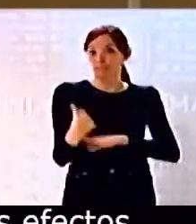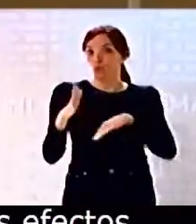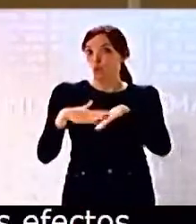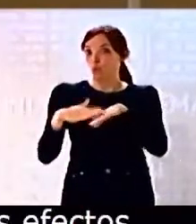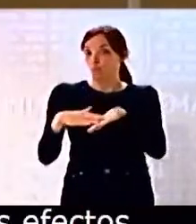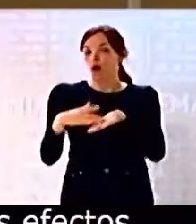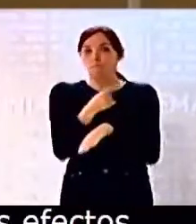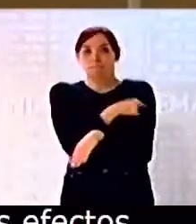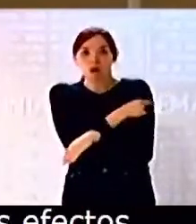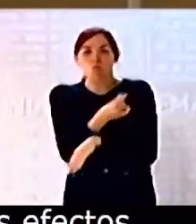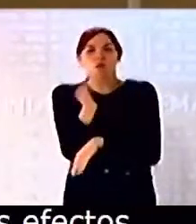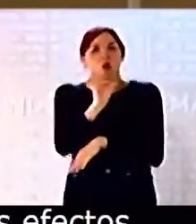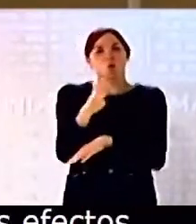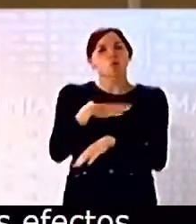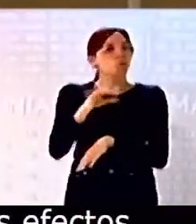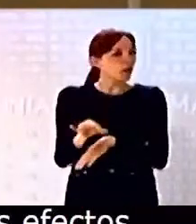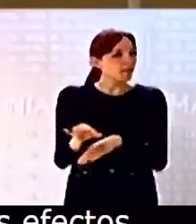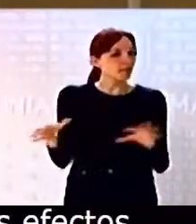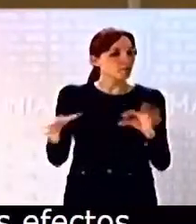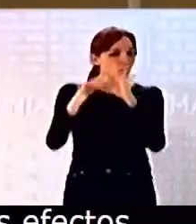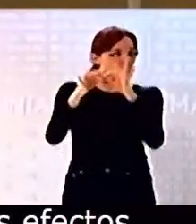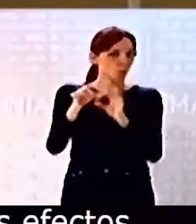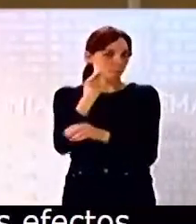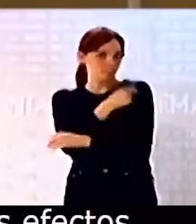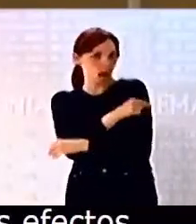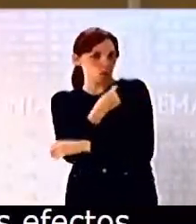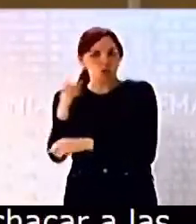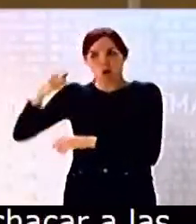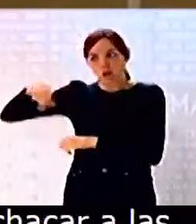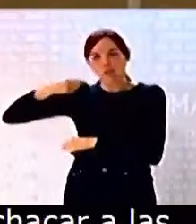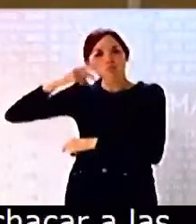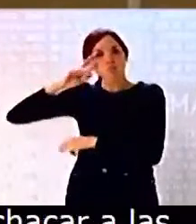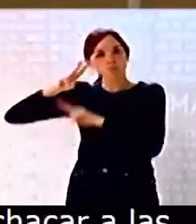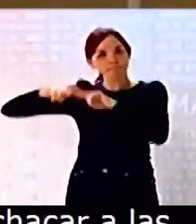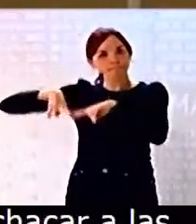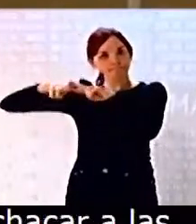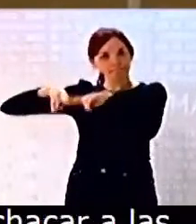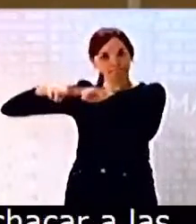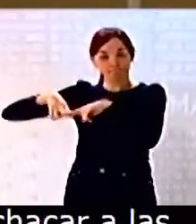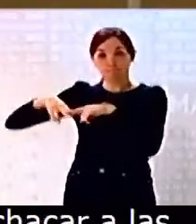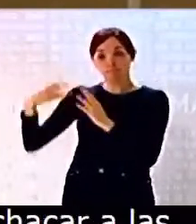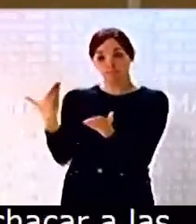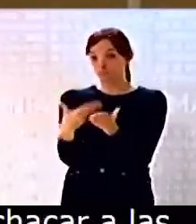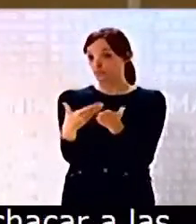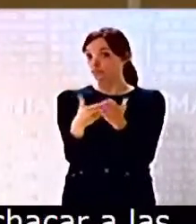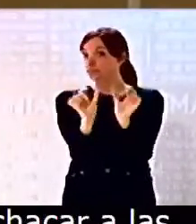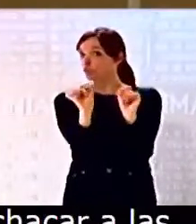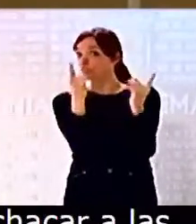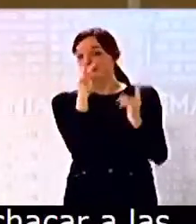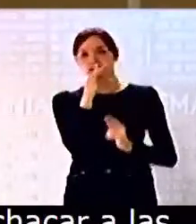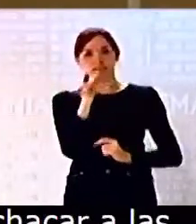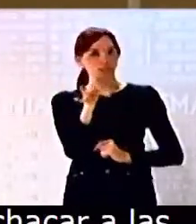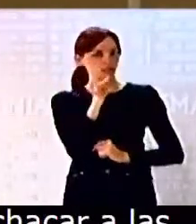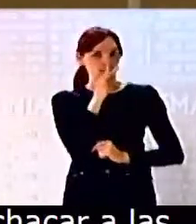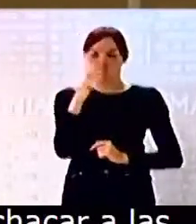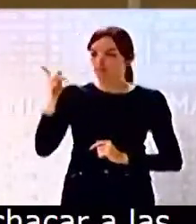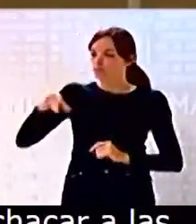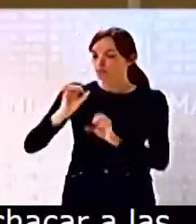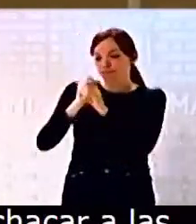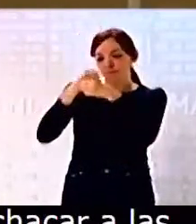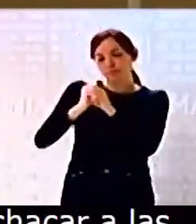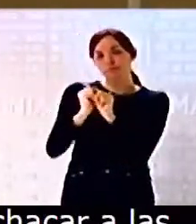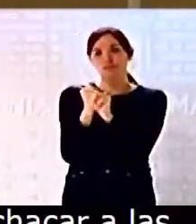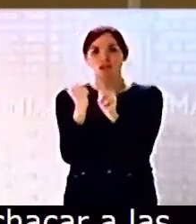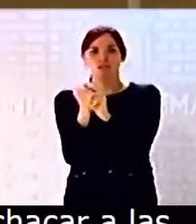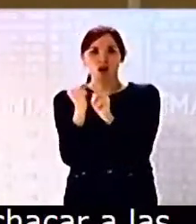o que se pueden achacar a las vacunas y que no tienen demostrado que puedan ser debido a ello. Sigue trabajando